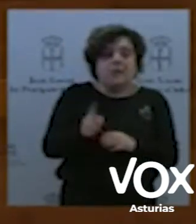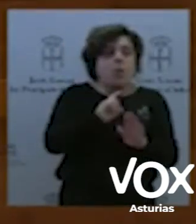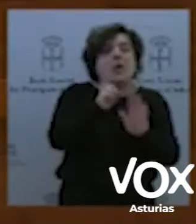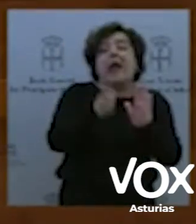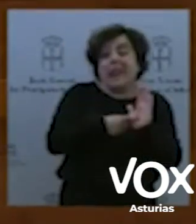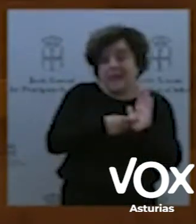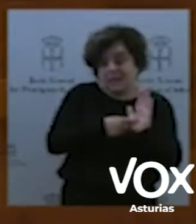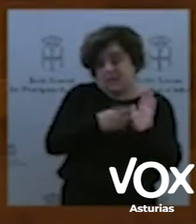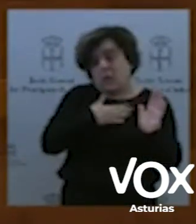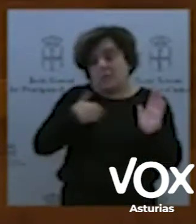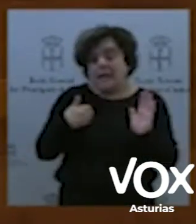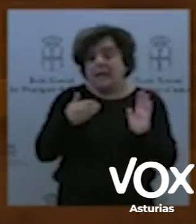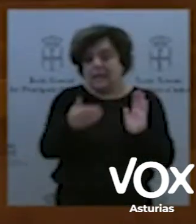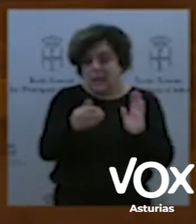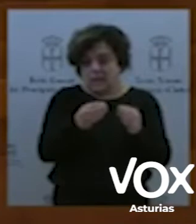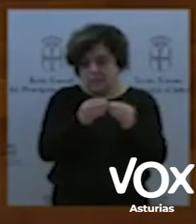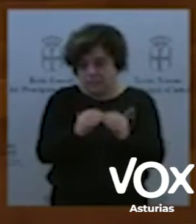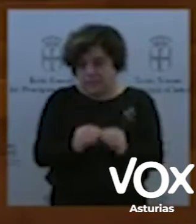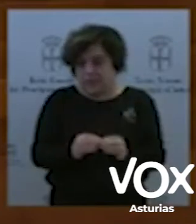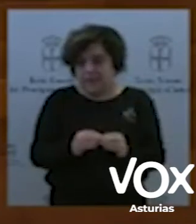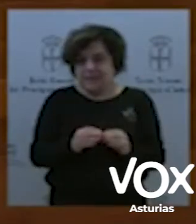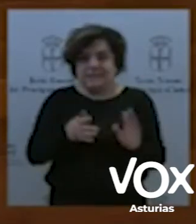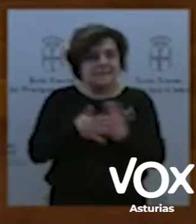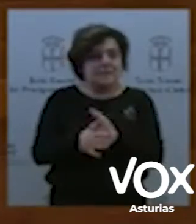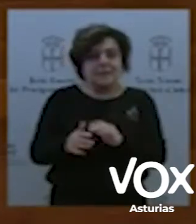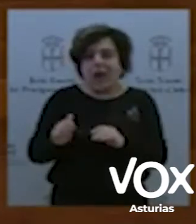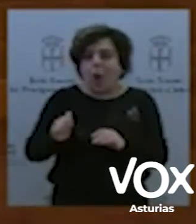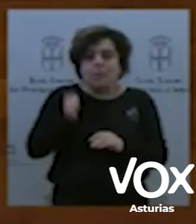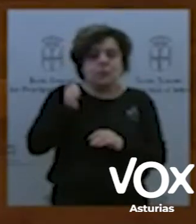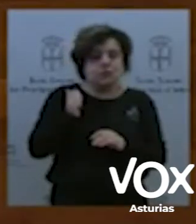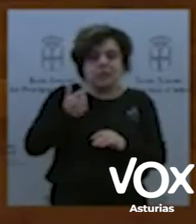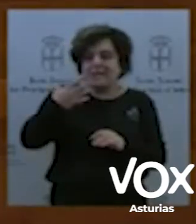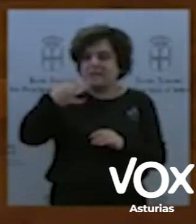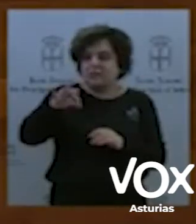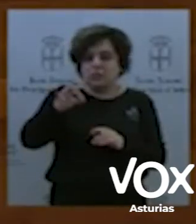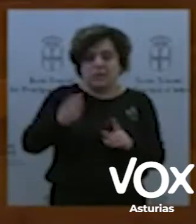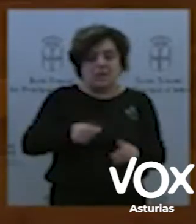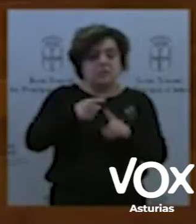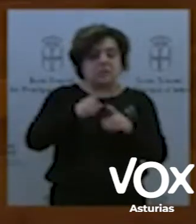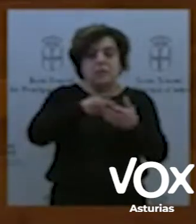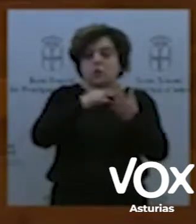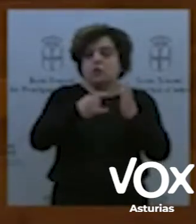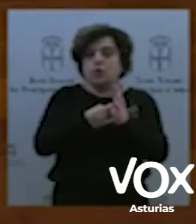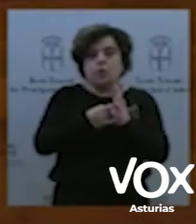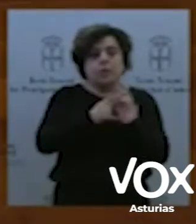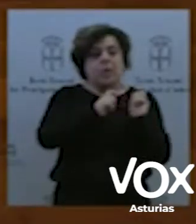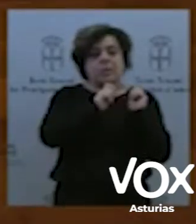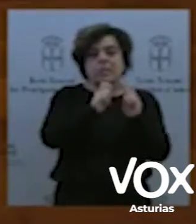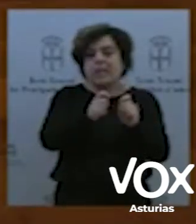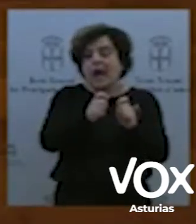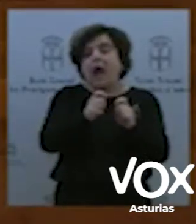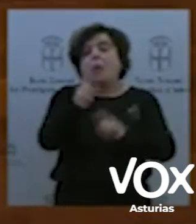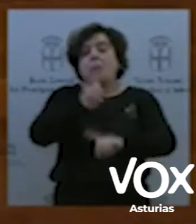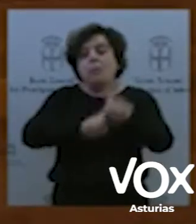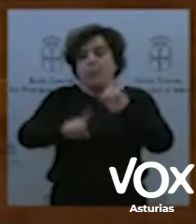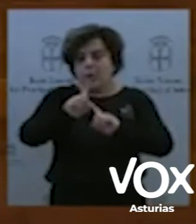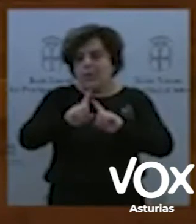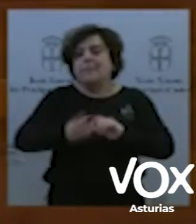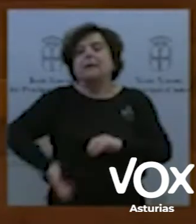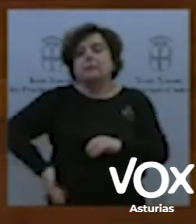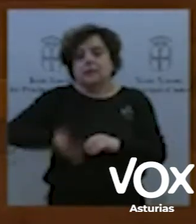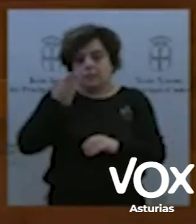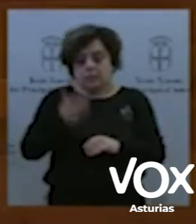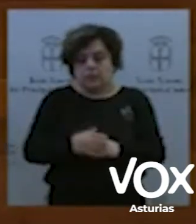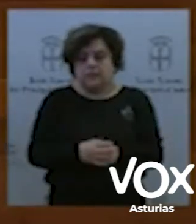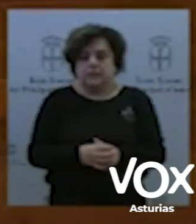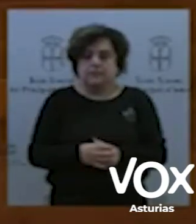son oportunidades únicas para ofrecer soluciones realizables a un problema de gran calibre. Y ahora, ya como resumen,